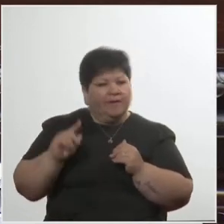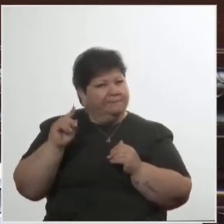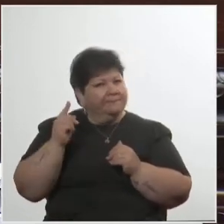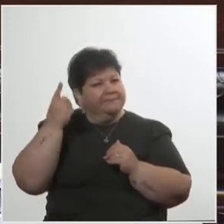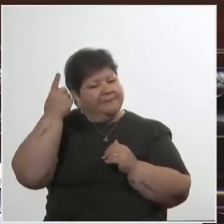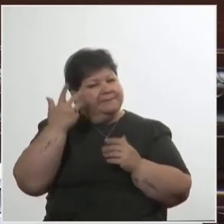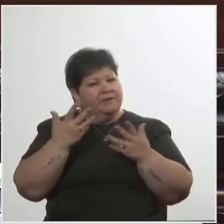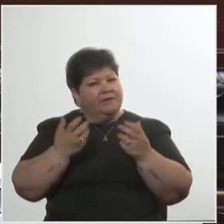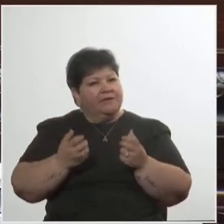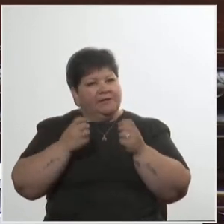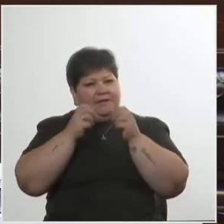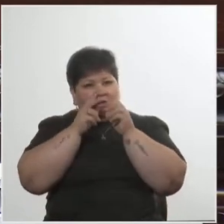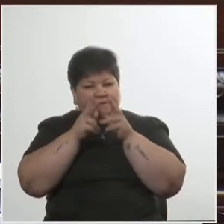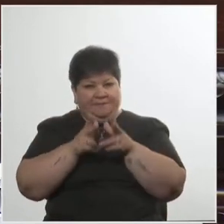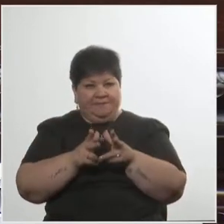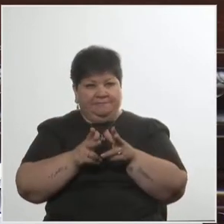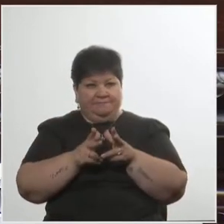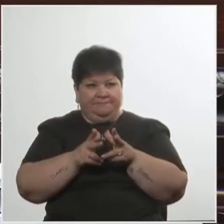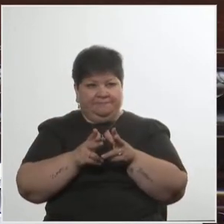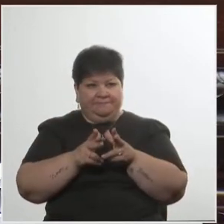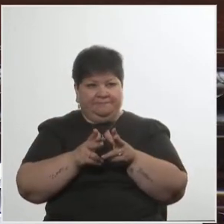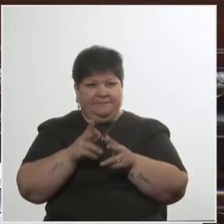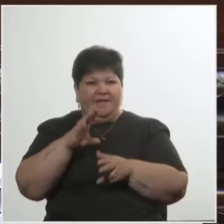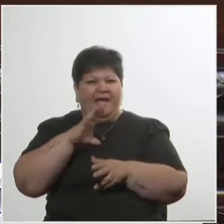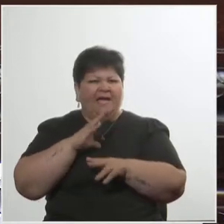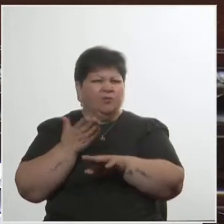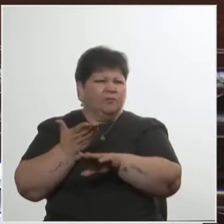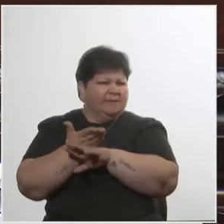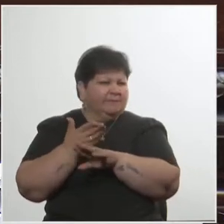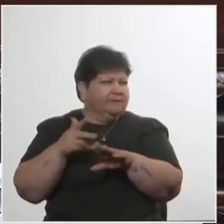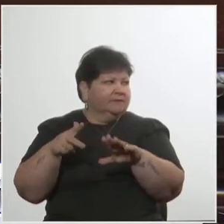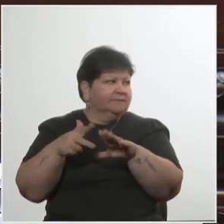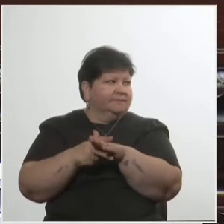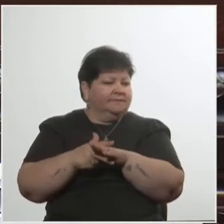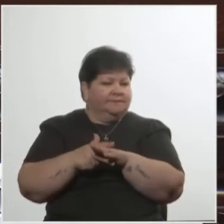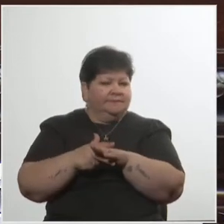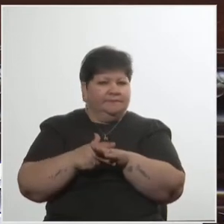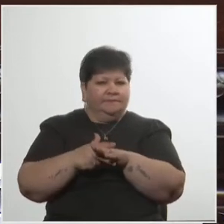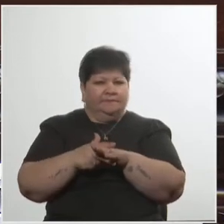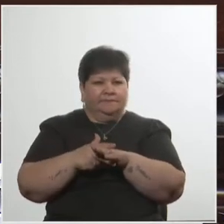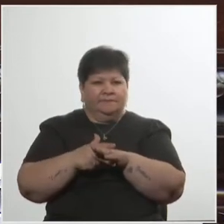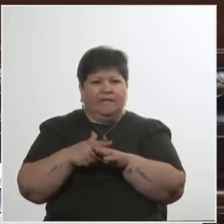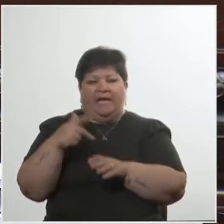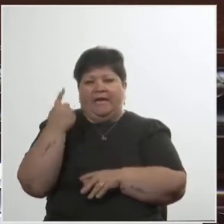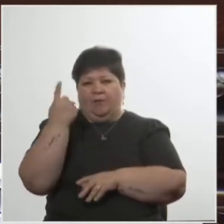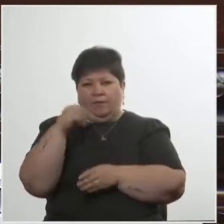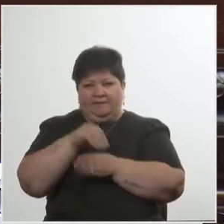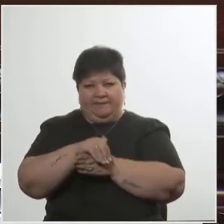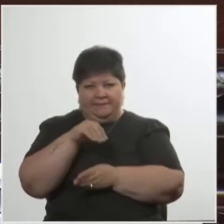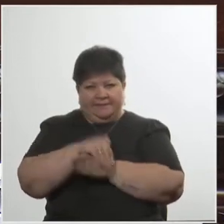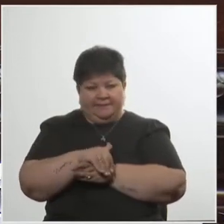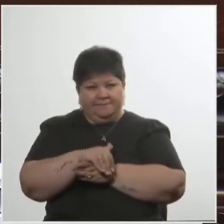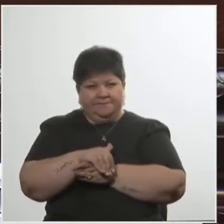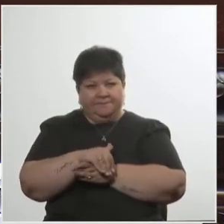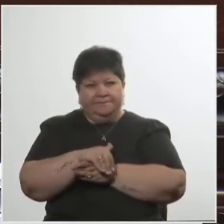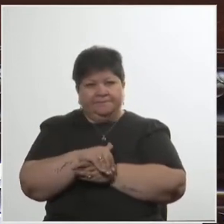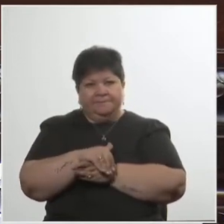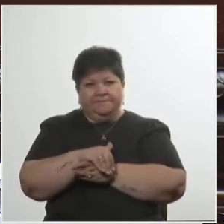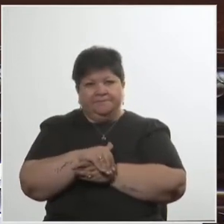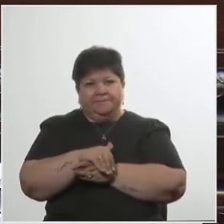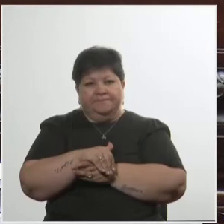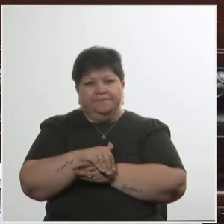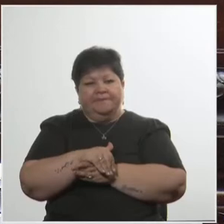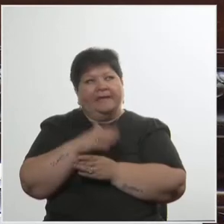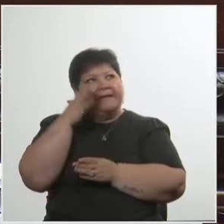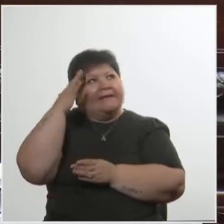quisiéramos porque tengo entendido que va a haber una solicitud un cuarto intermedio a las 13 horas entonces creo que lo